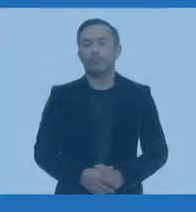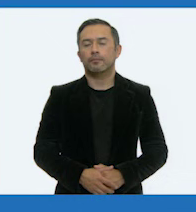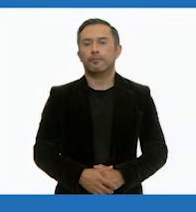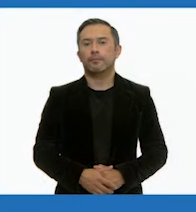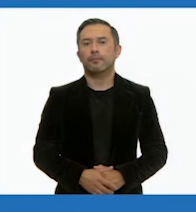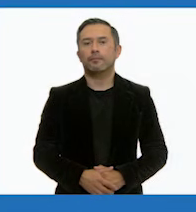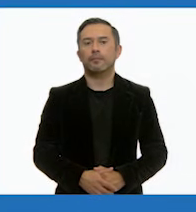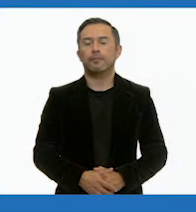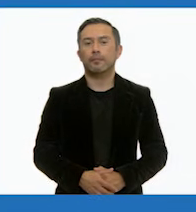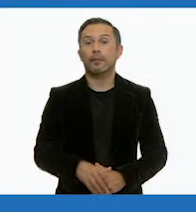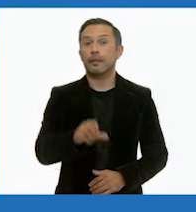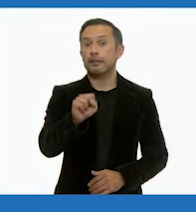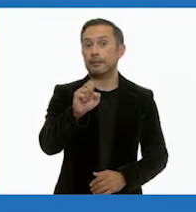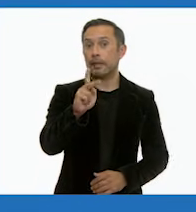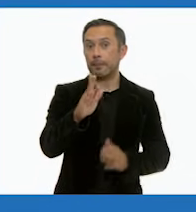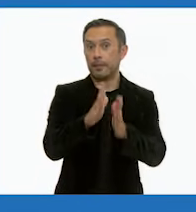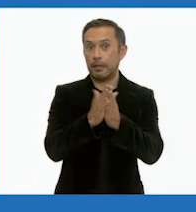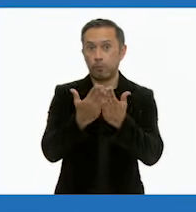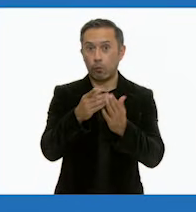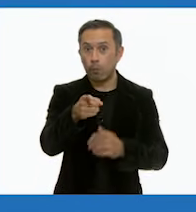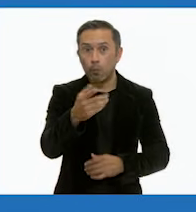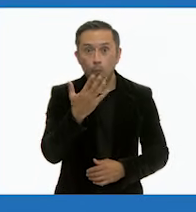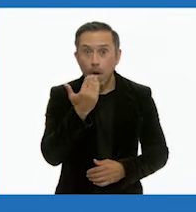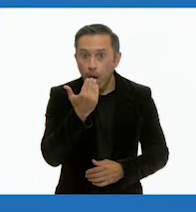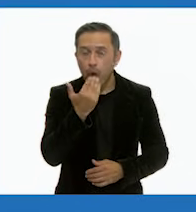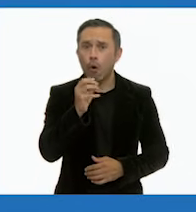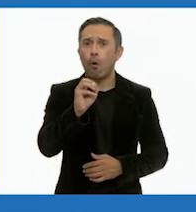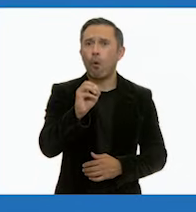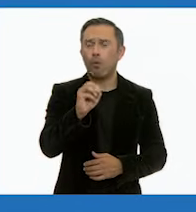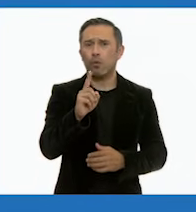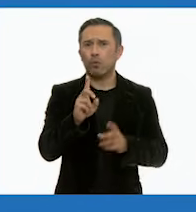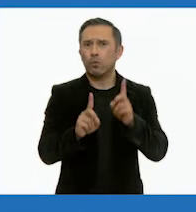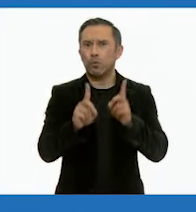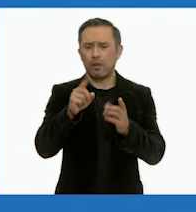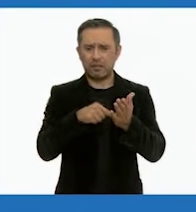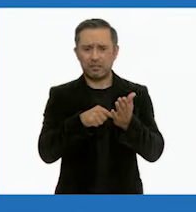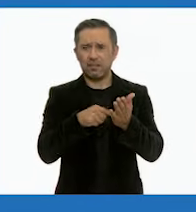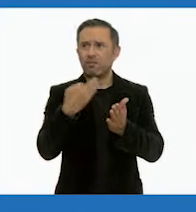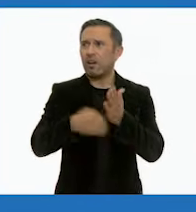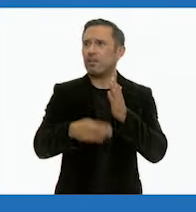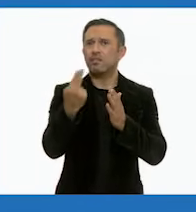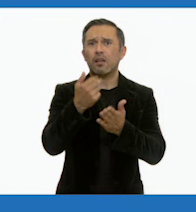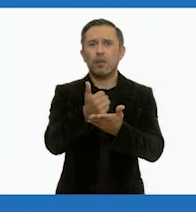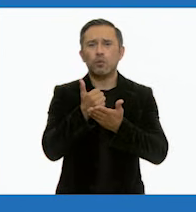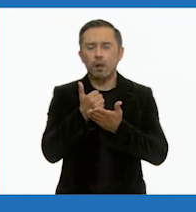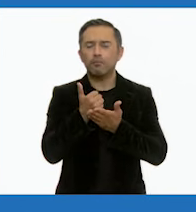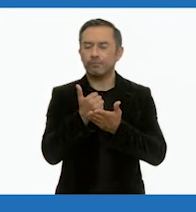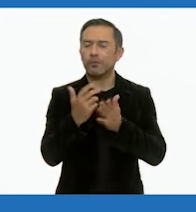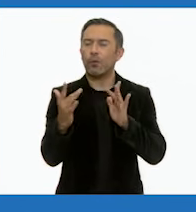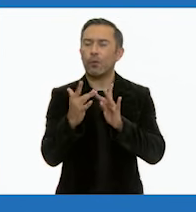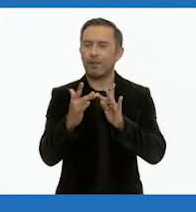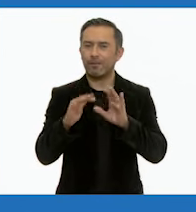Si no tienes el libro de texto o necesitas ayuda para resolver tus dudas, contáctanos.